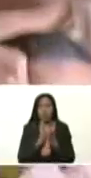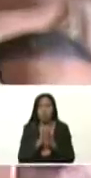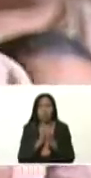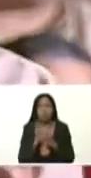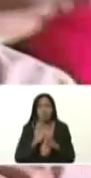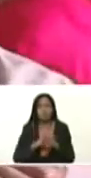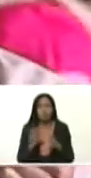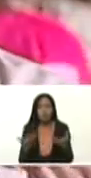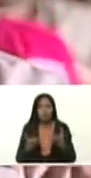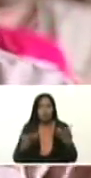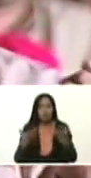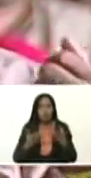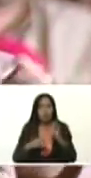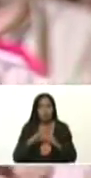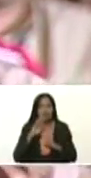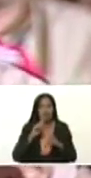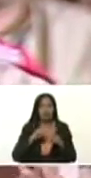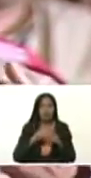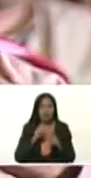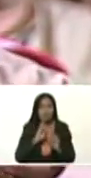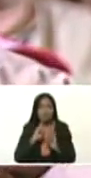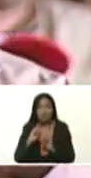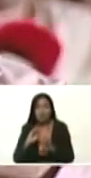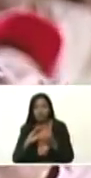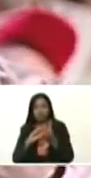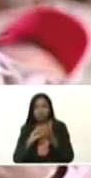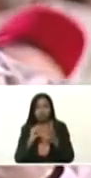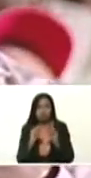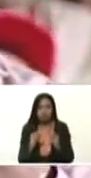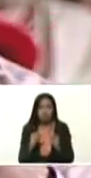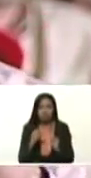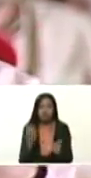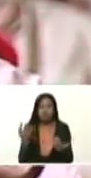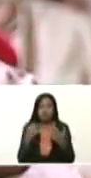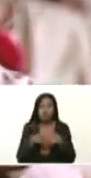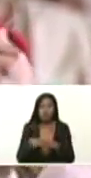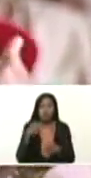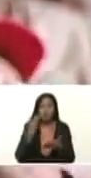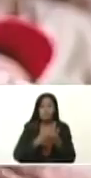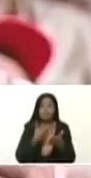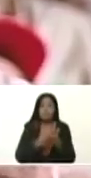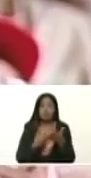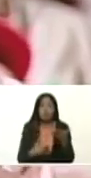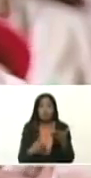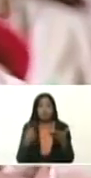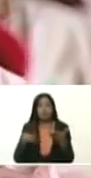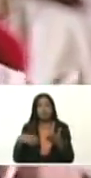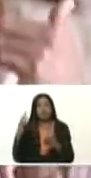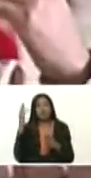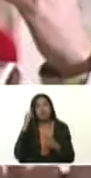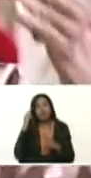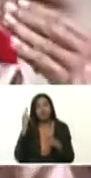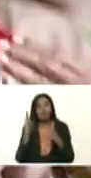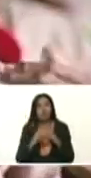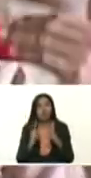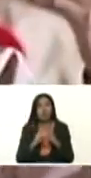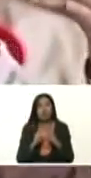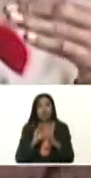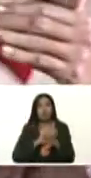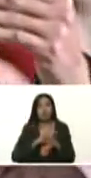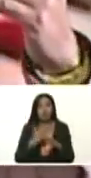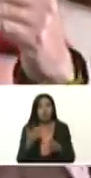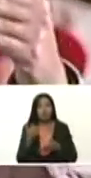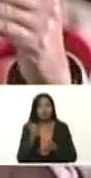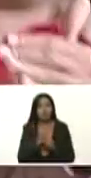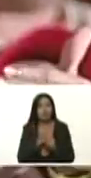abrasión. Entonces, nosotros, me incluyo en esta propuesta, tengo el conocimiento porque trabajé